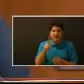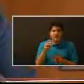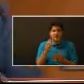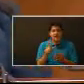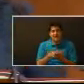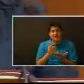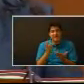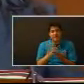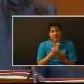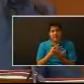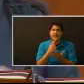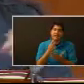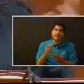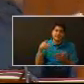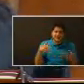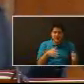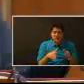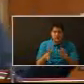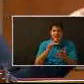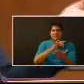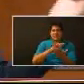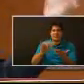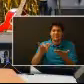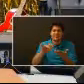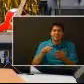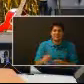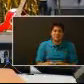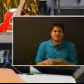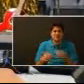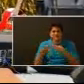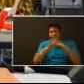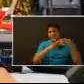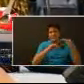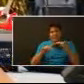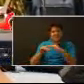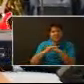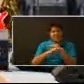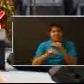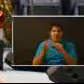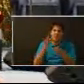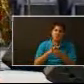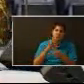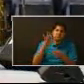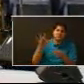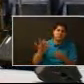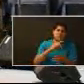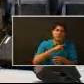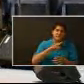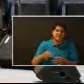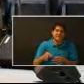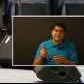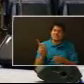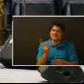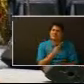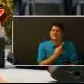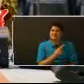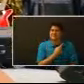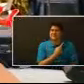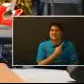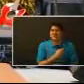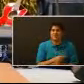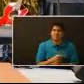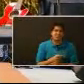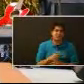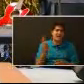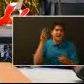caminos estaban vacíos, estaban desiertos, los pueblos estaban asolados,